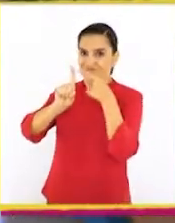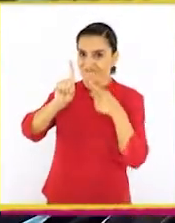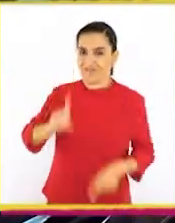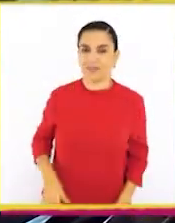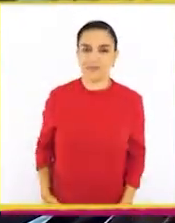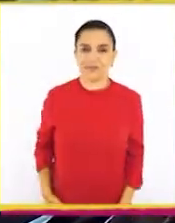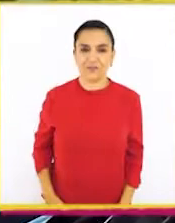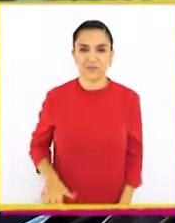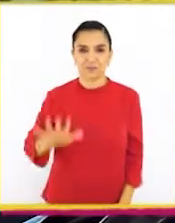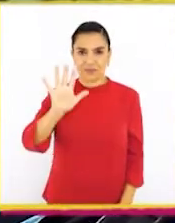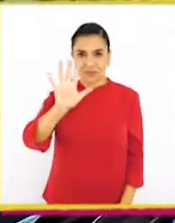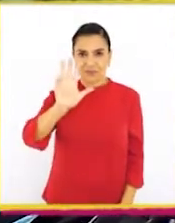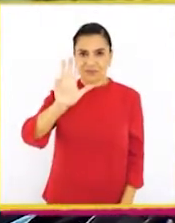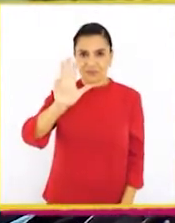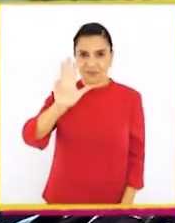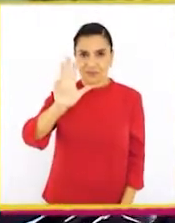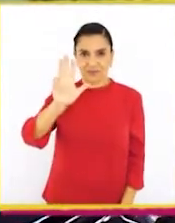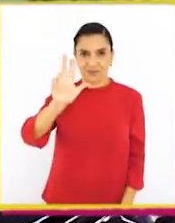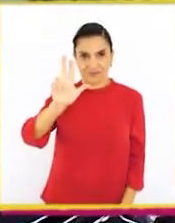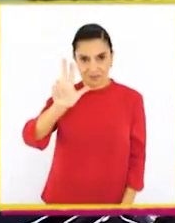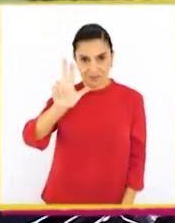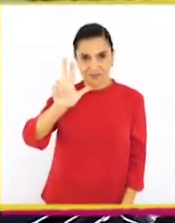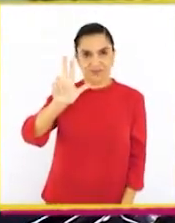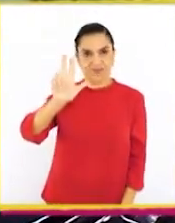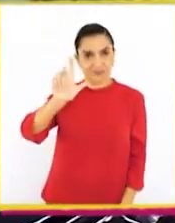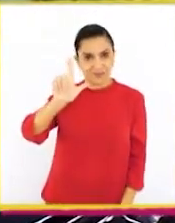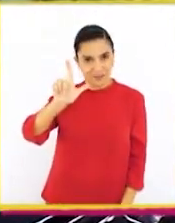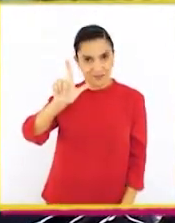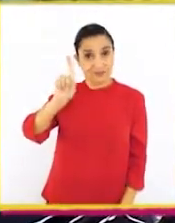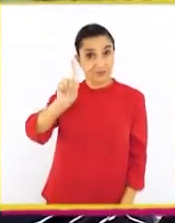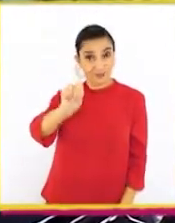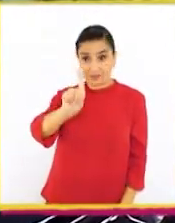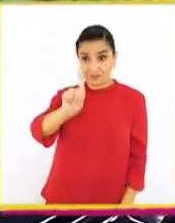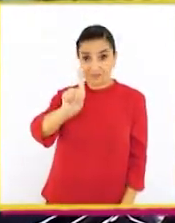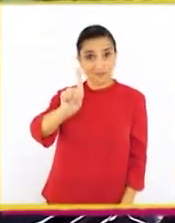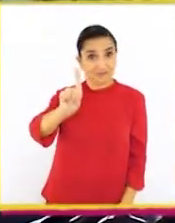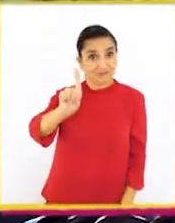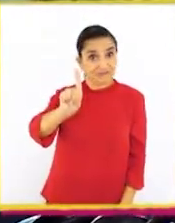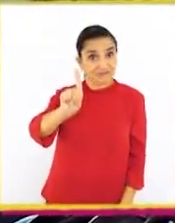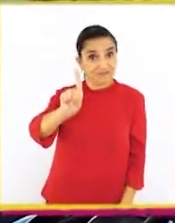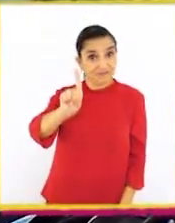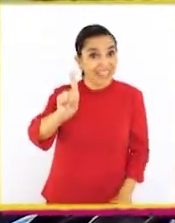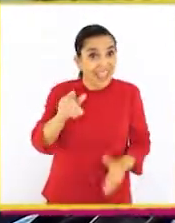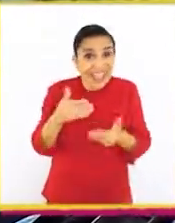dedo. Uno, dos, tres, cuatro.